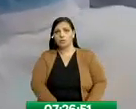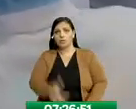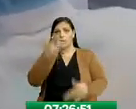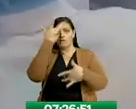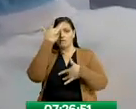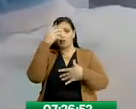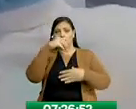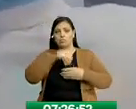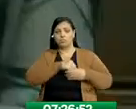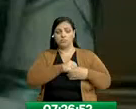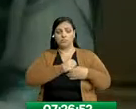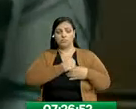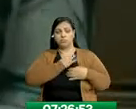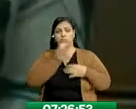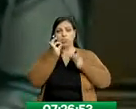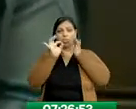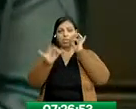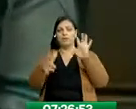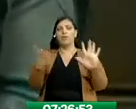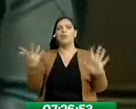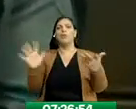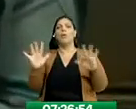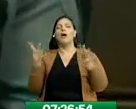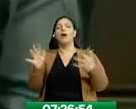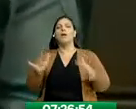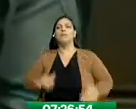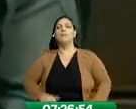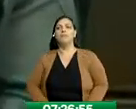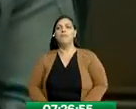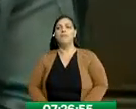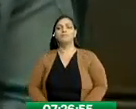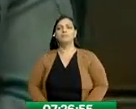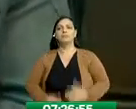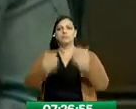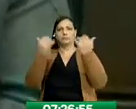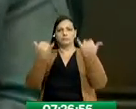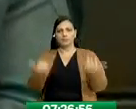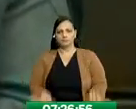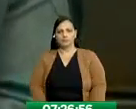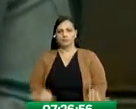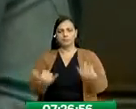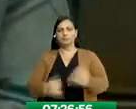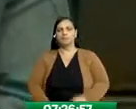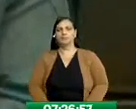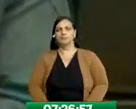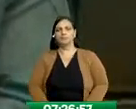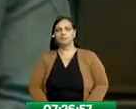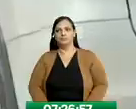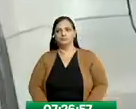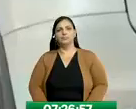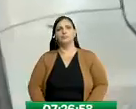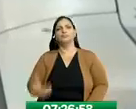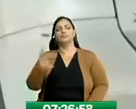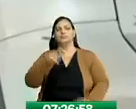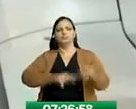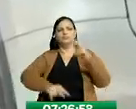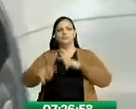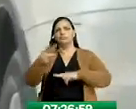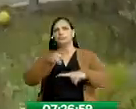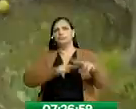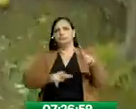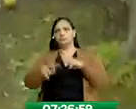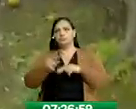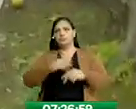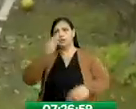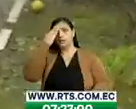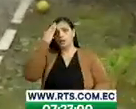de coronavirus. Nosotros estamos garantizando la provisión de servicios de salud y la vigilancia epidemiológica. Esto tras el incremento